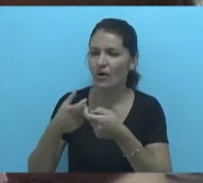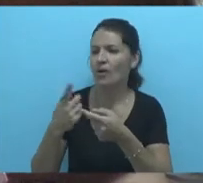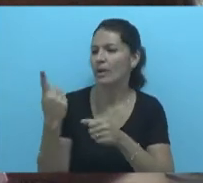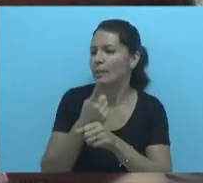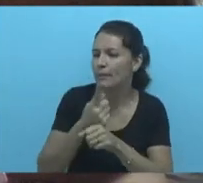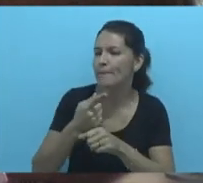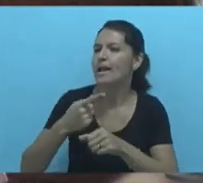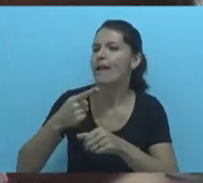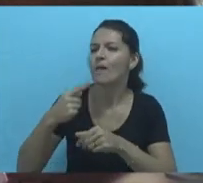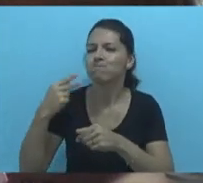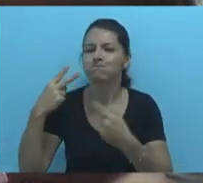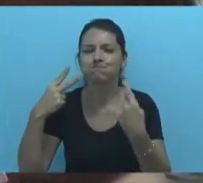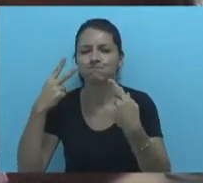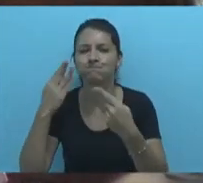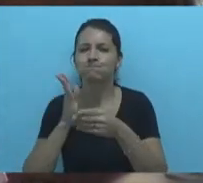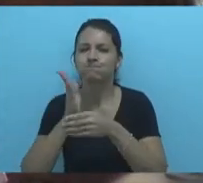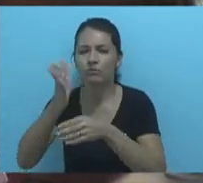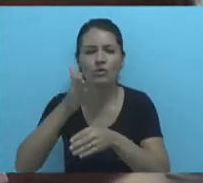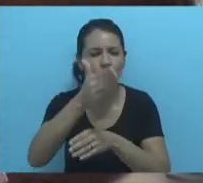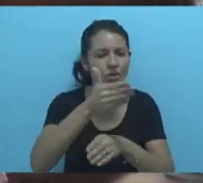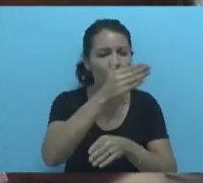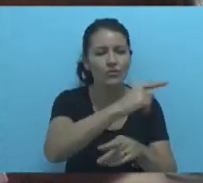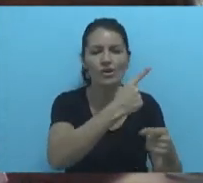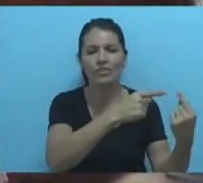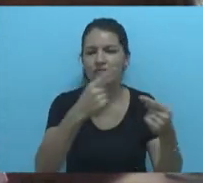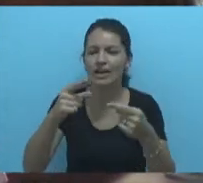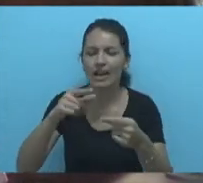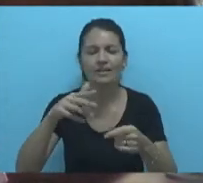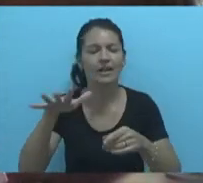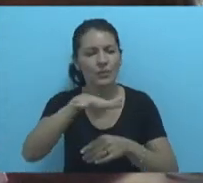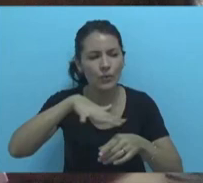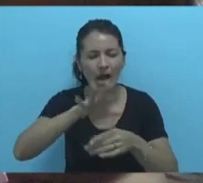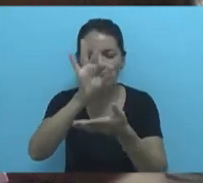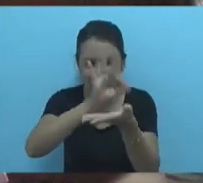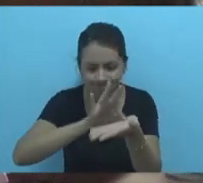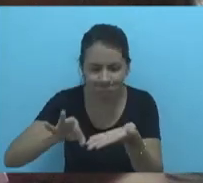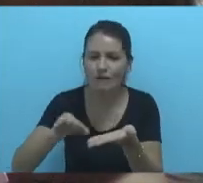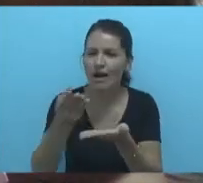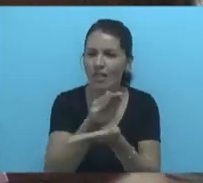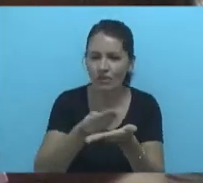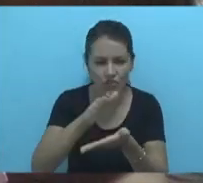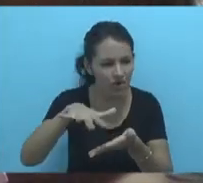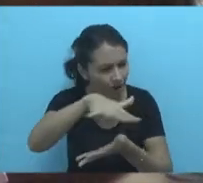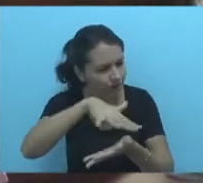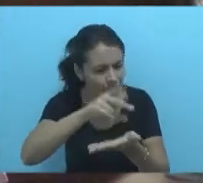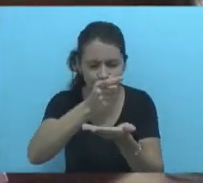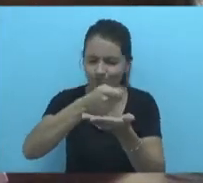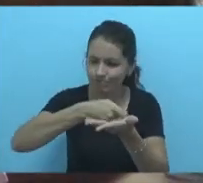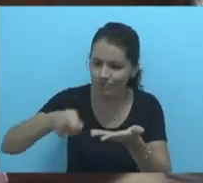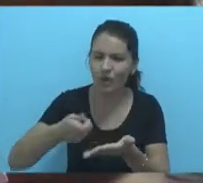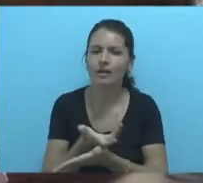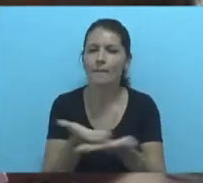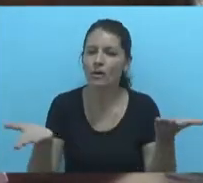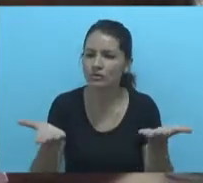dar existencia, de crear datos, de crear cartografía, como decía Damaris también, y dar visibilidad a